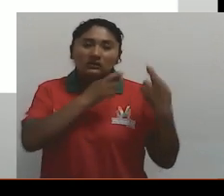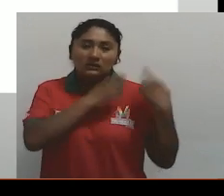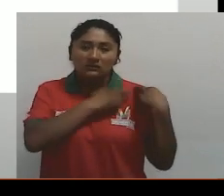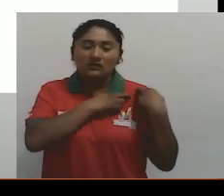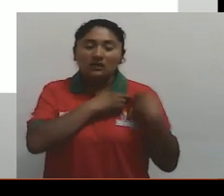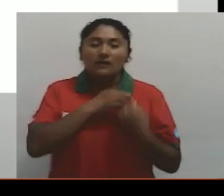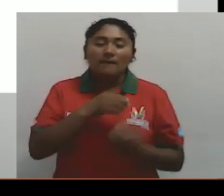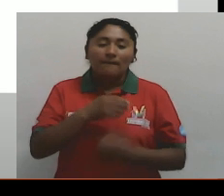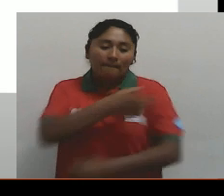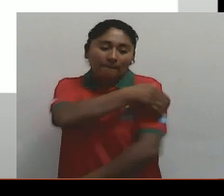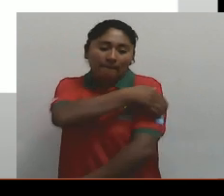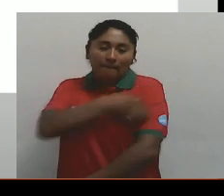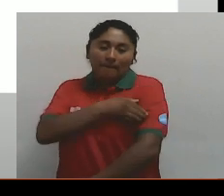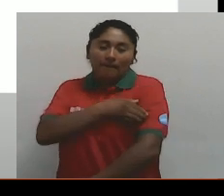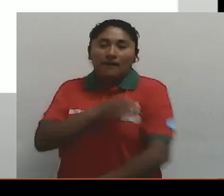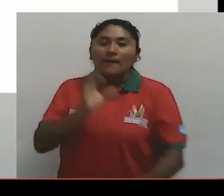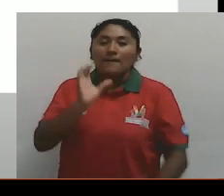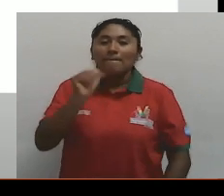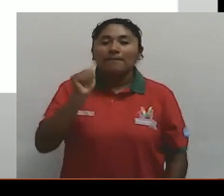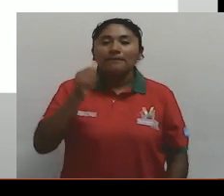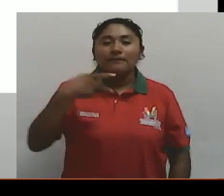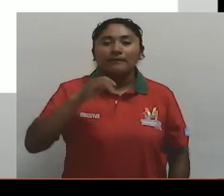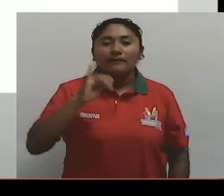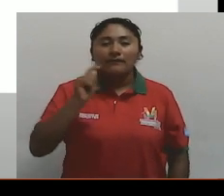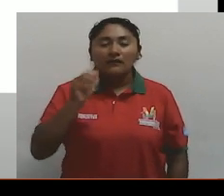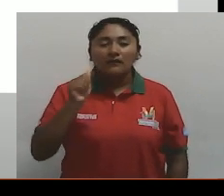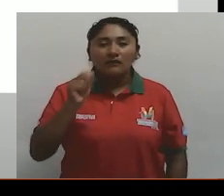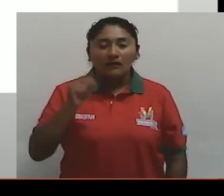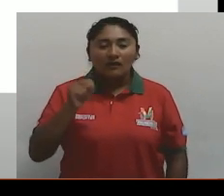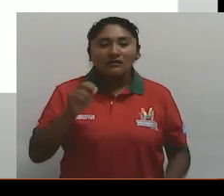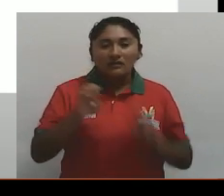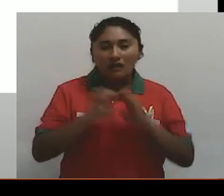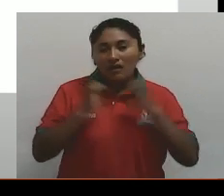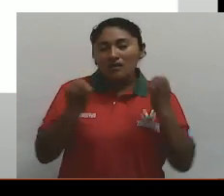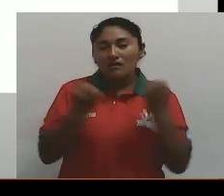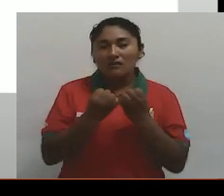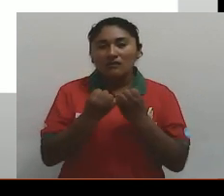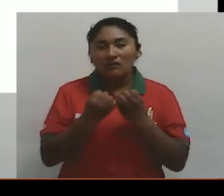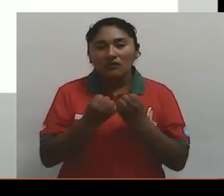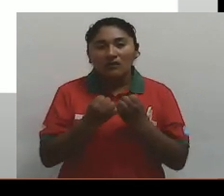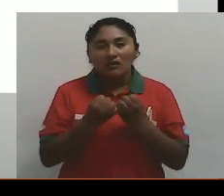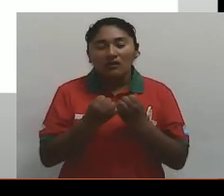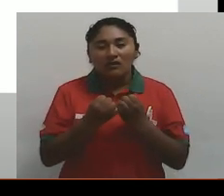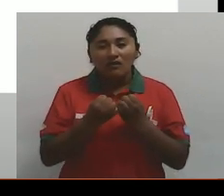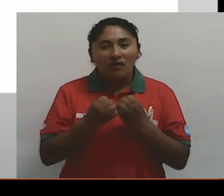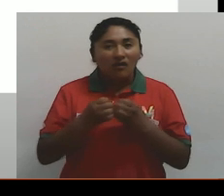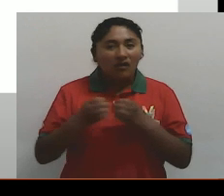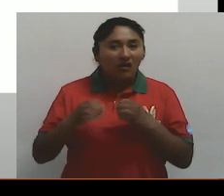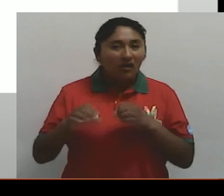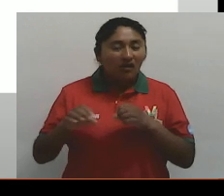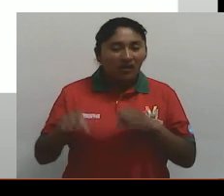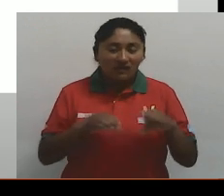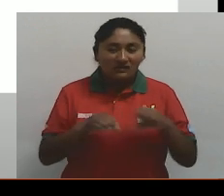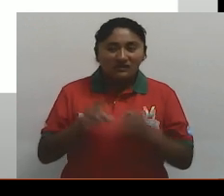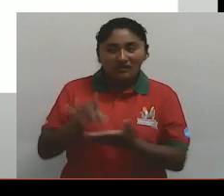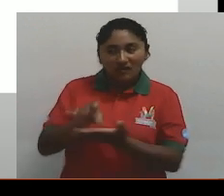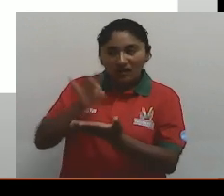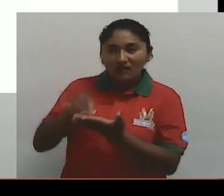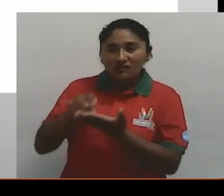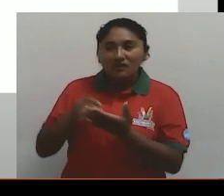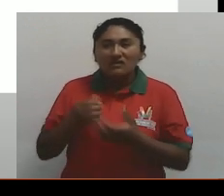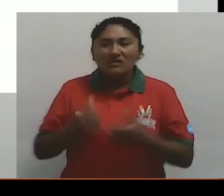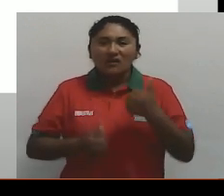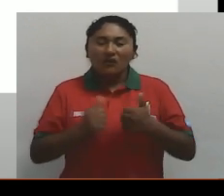para determinar a quién le corresponde el primer saque y qué lados de la cancha ocuparán en el primer set. Si se debe jugar un set decisivo,